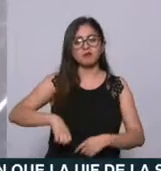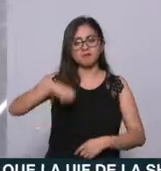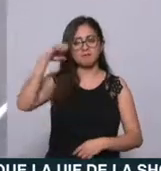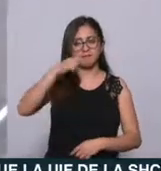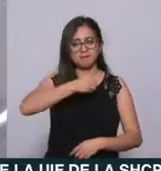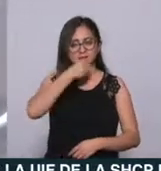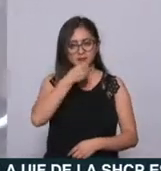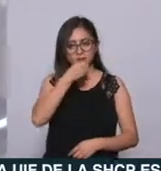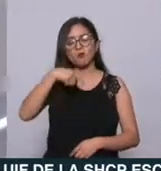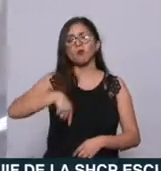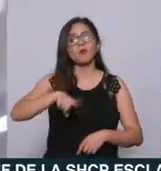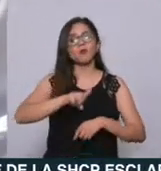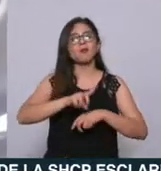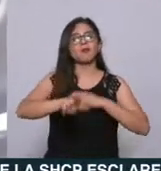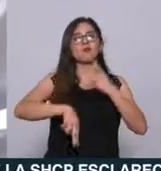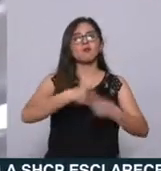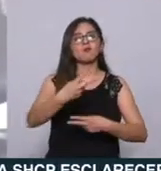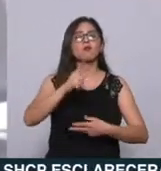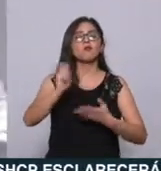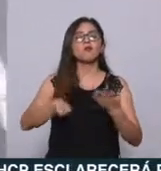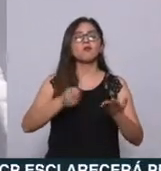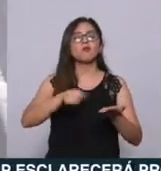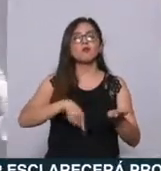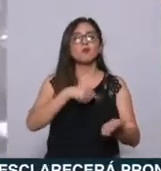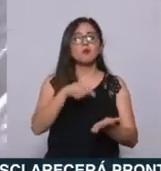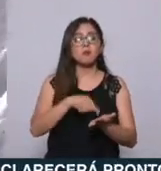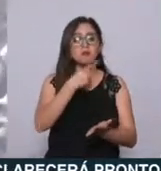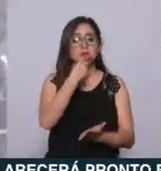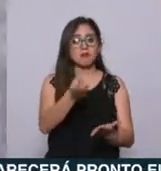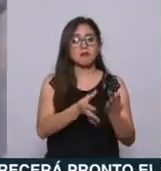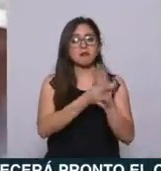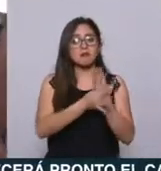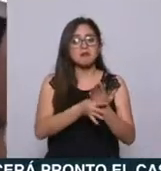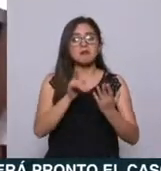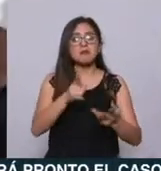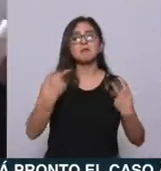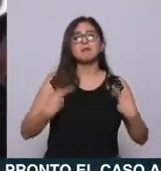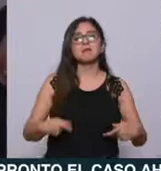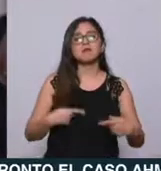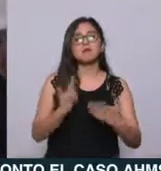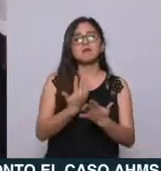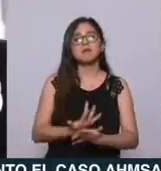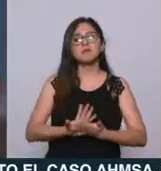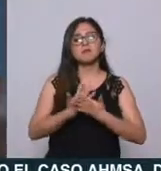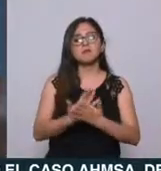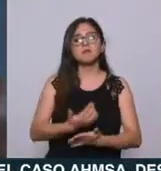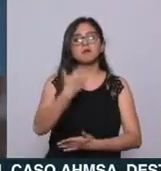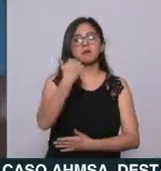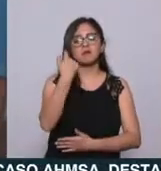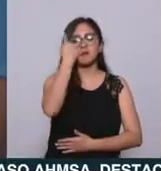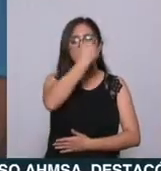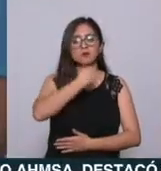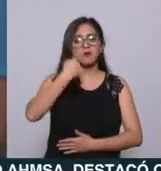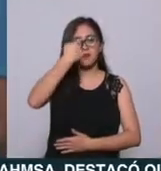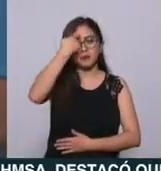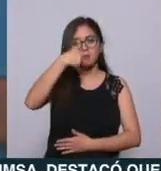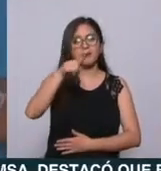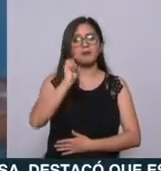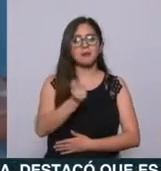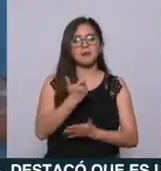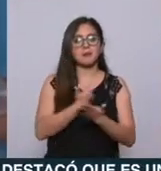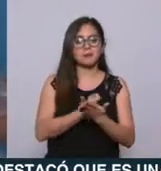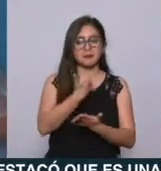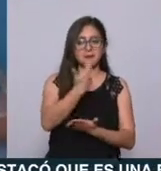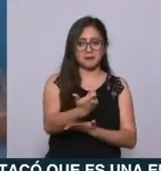de hoy recorrimos uno de los lugares en donde se decía las personas tuvieron que esperar cerca de 6 horas para recibir el pago. Sin